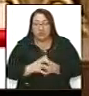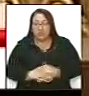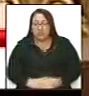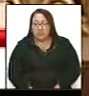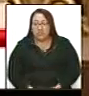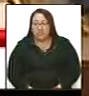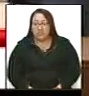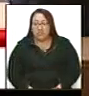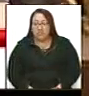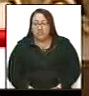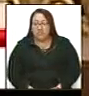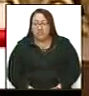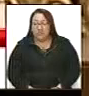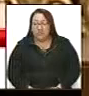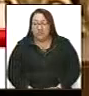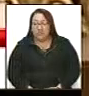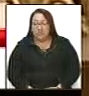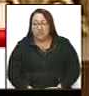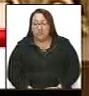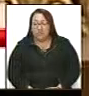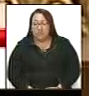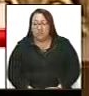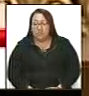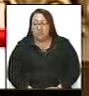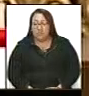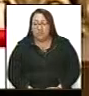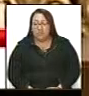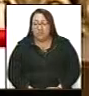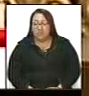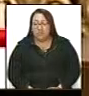algún informe, sírvase solicitarlo a la mesa.